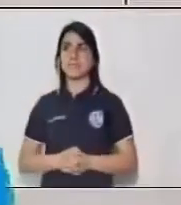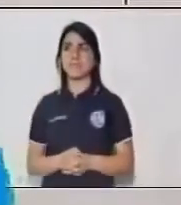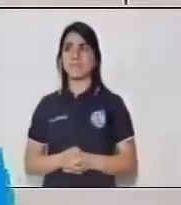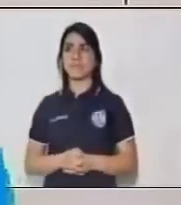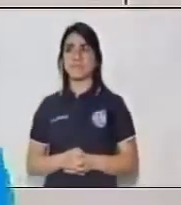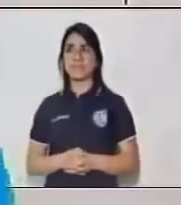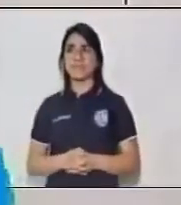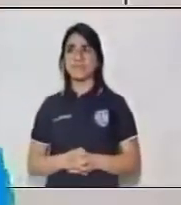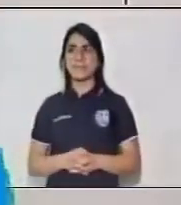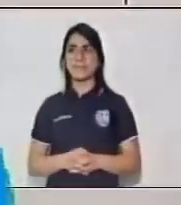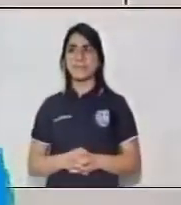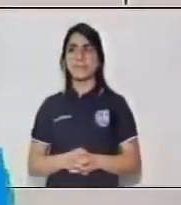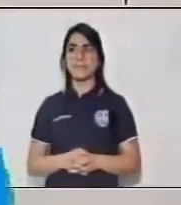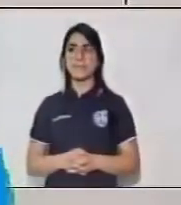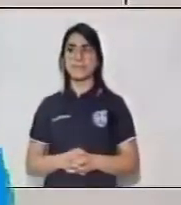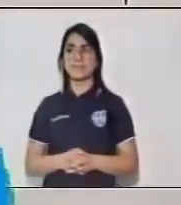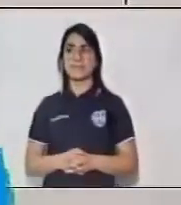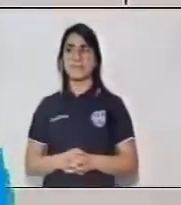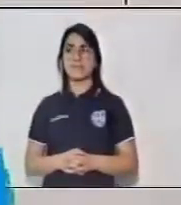viene así,